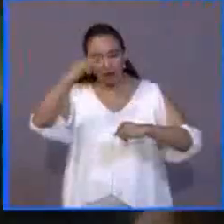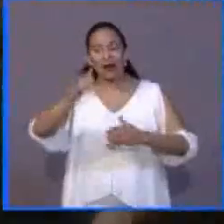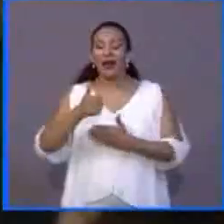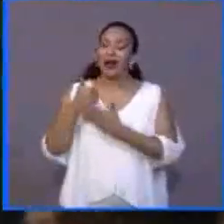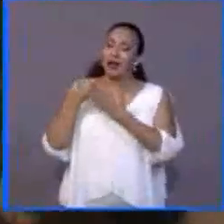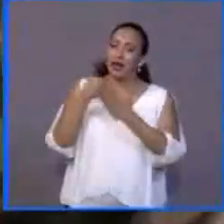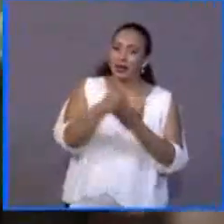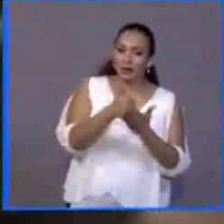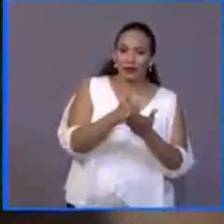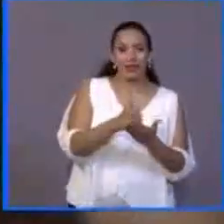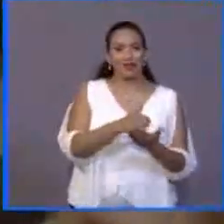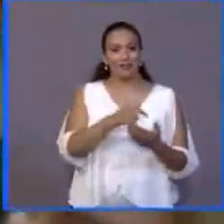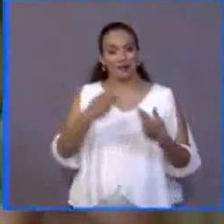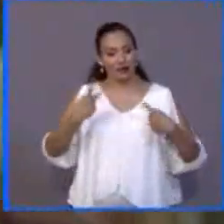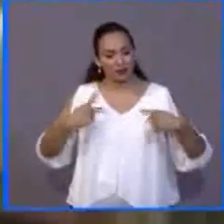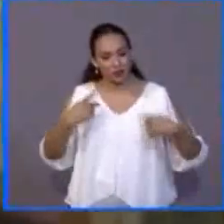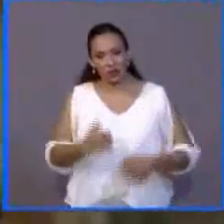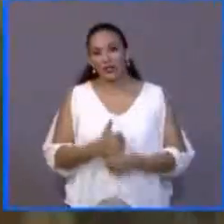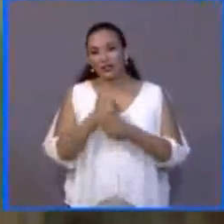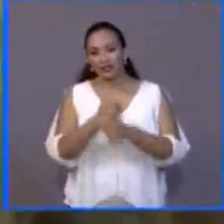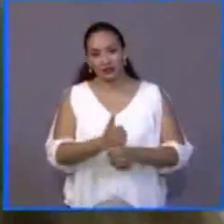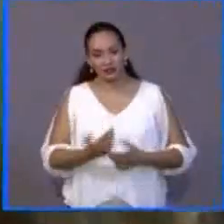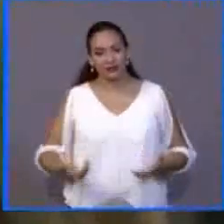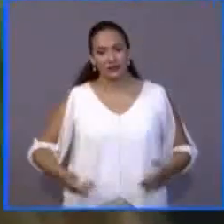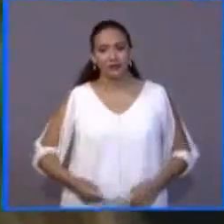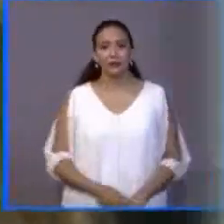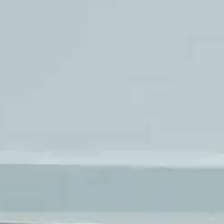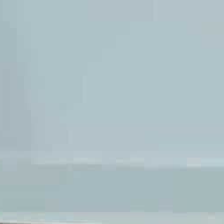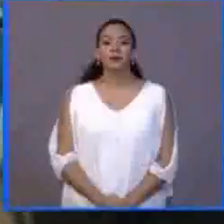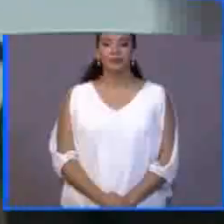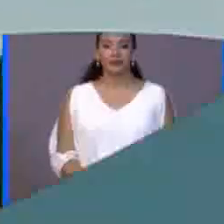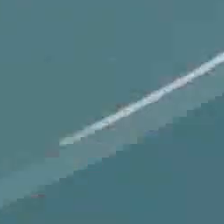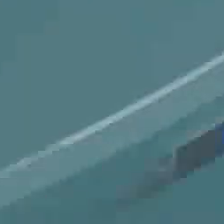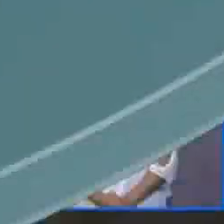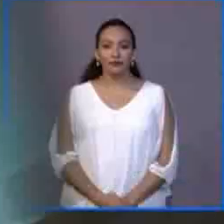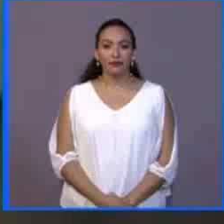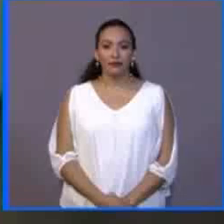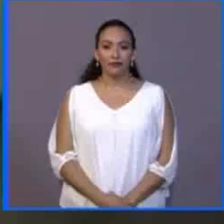la complejidad de los casos que llegan a sus manos.